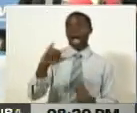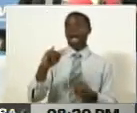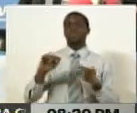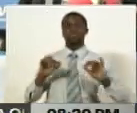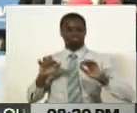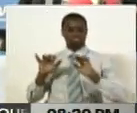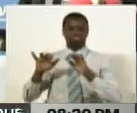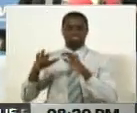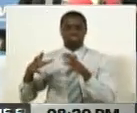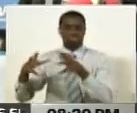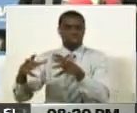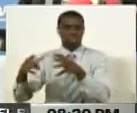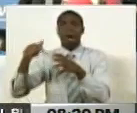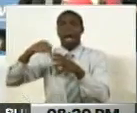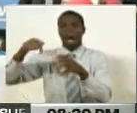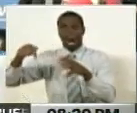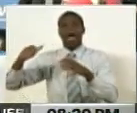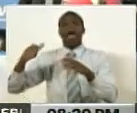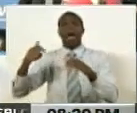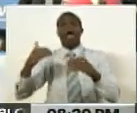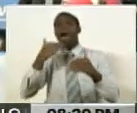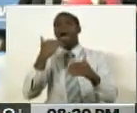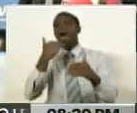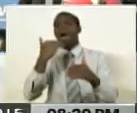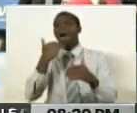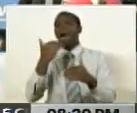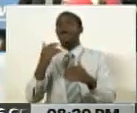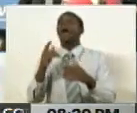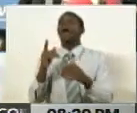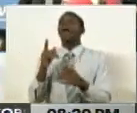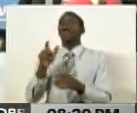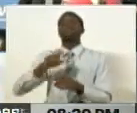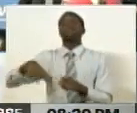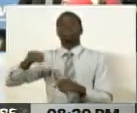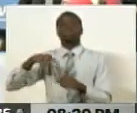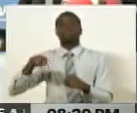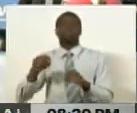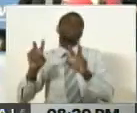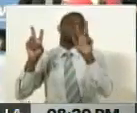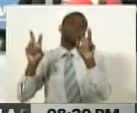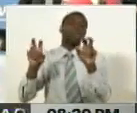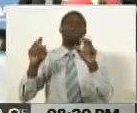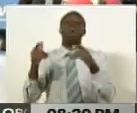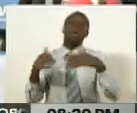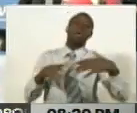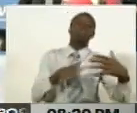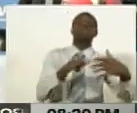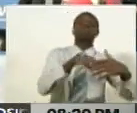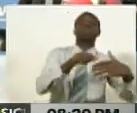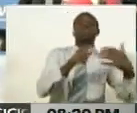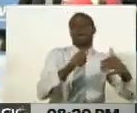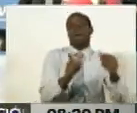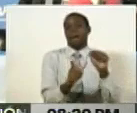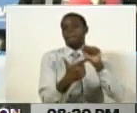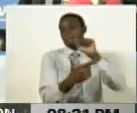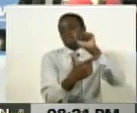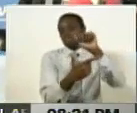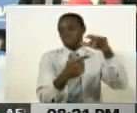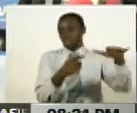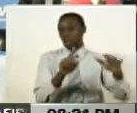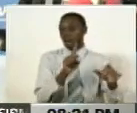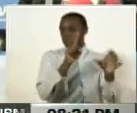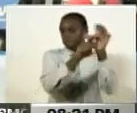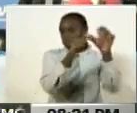ubicados manifestantes afectos o militantes del partido de gobierno,